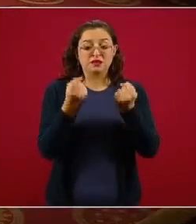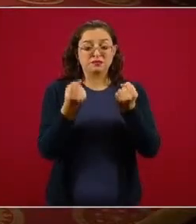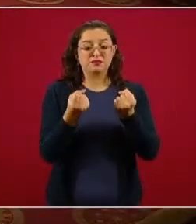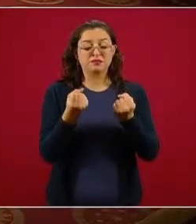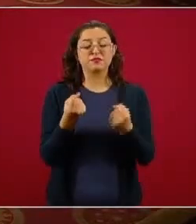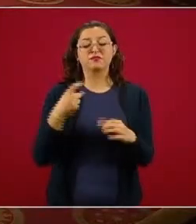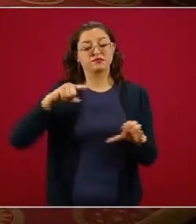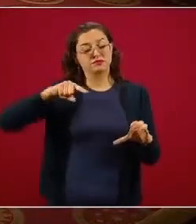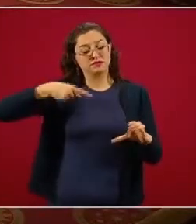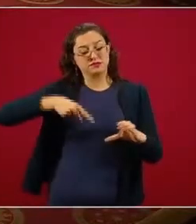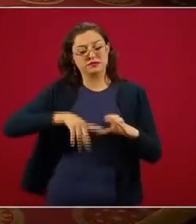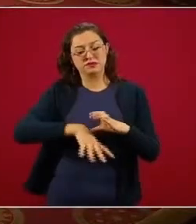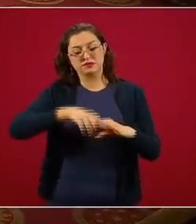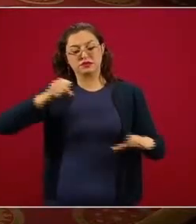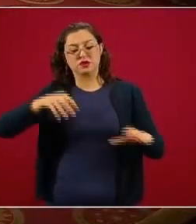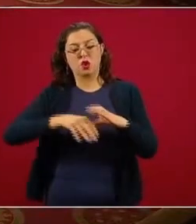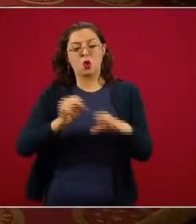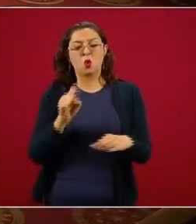extrayendo